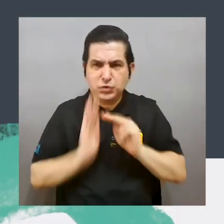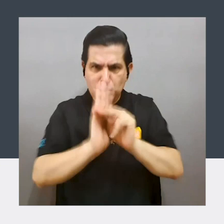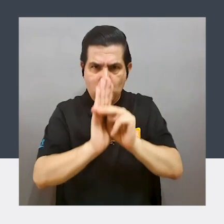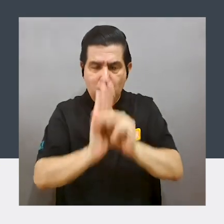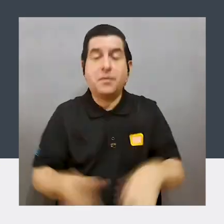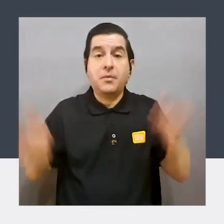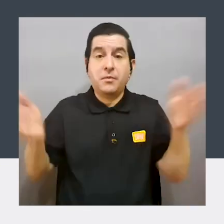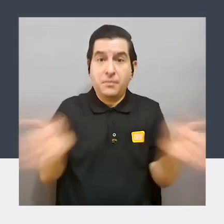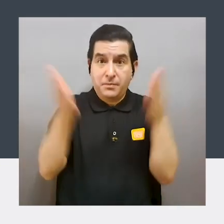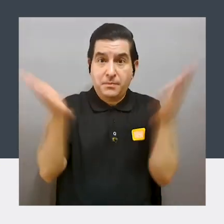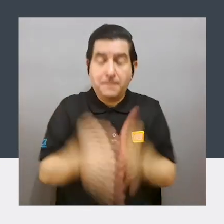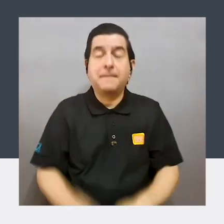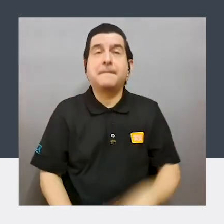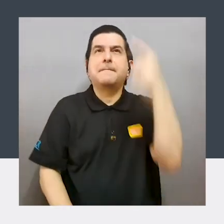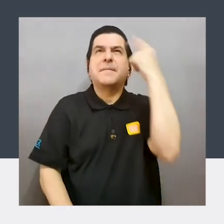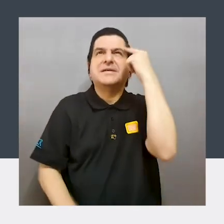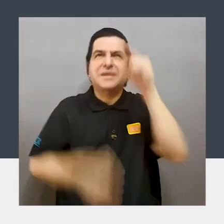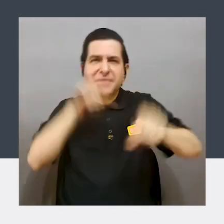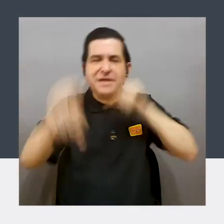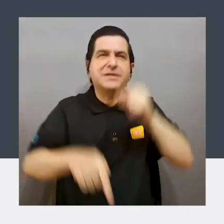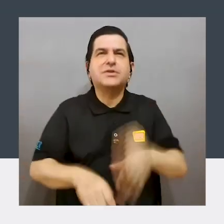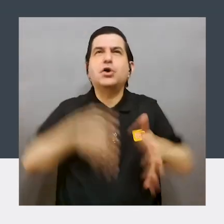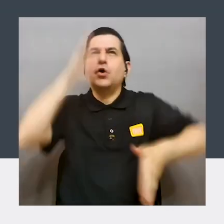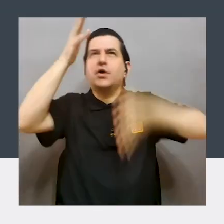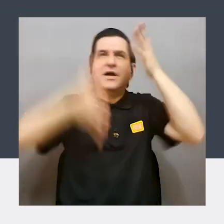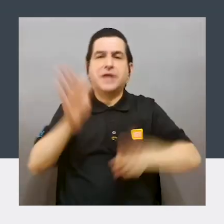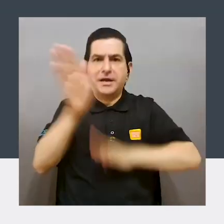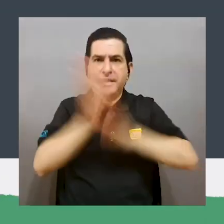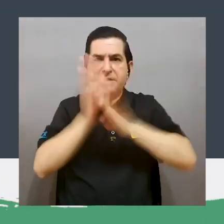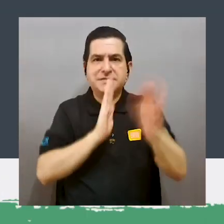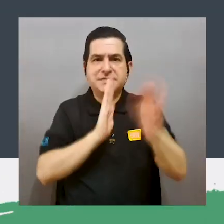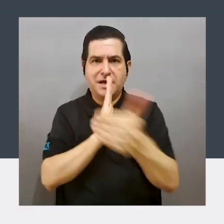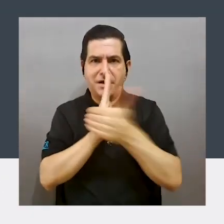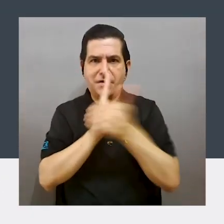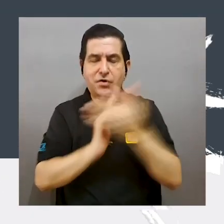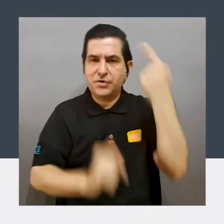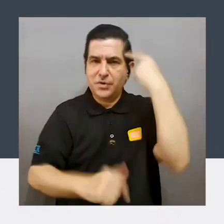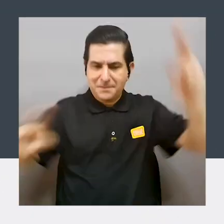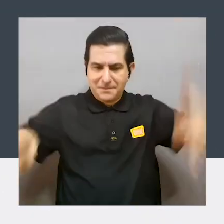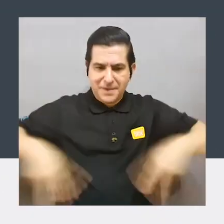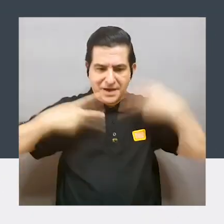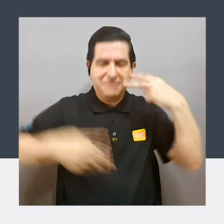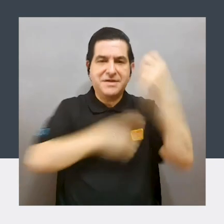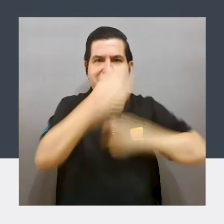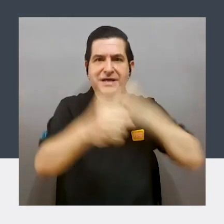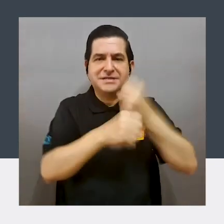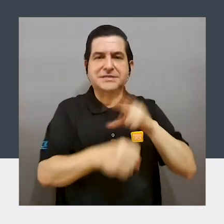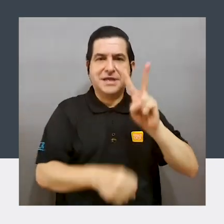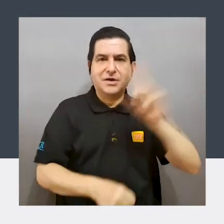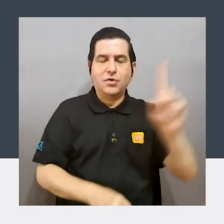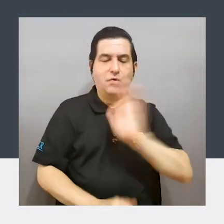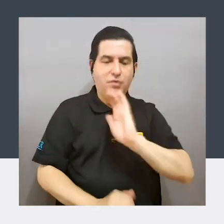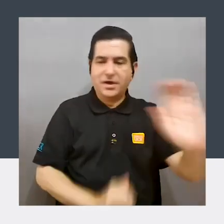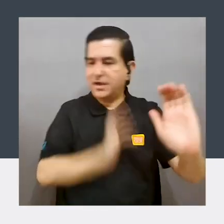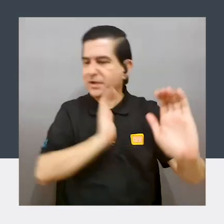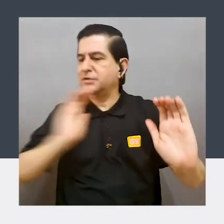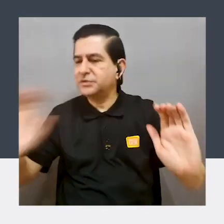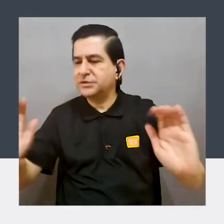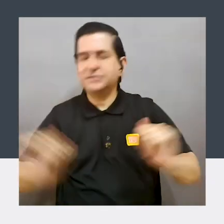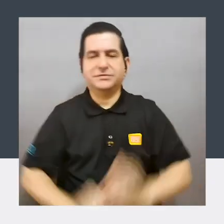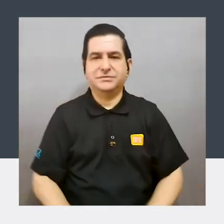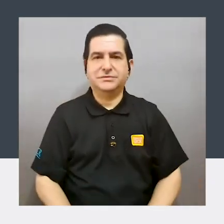para fomentar el pensamiento crítico y creativo y potenciar el desarrollo de habilidades para la vida del siglo XXI entre nuestra